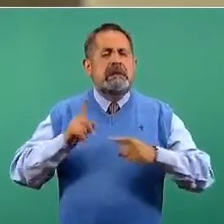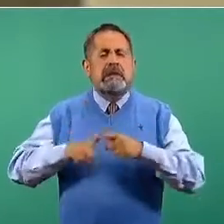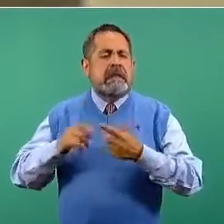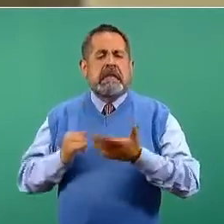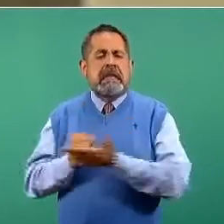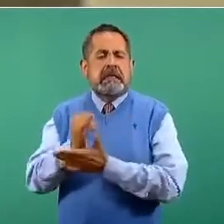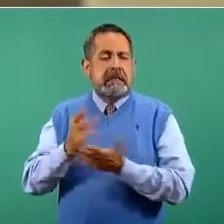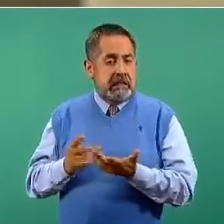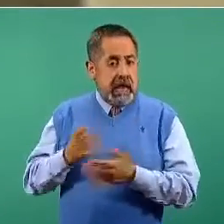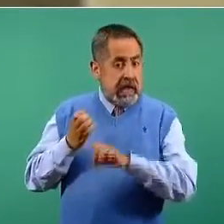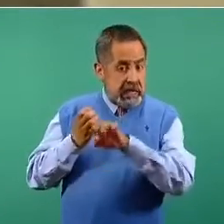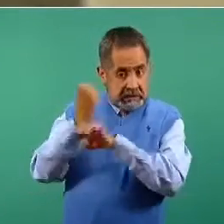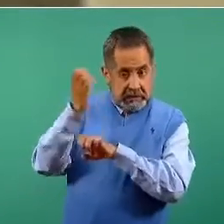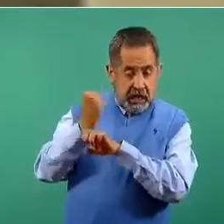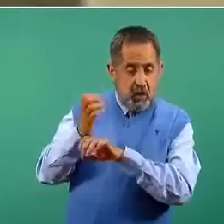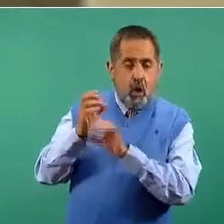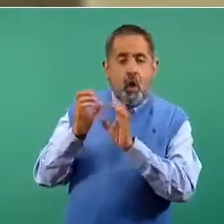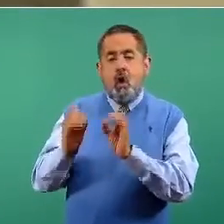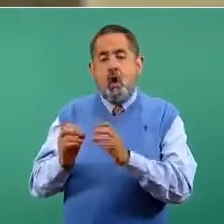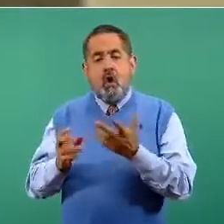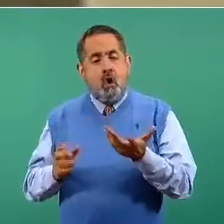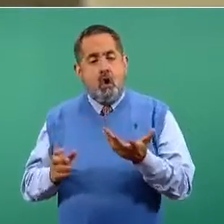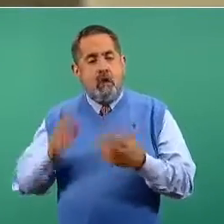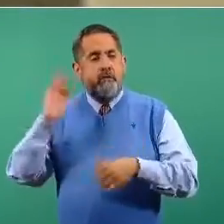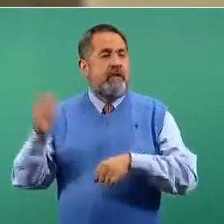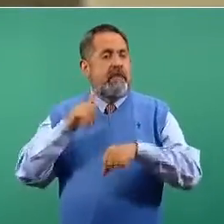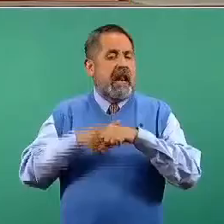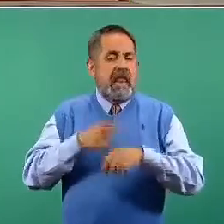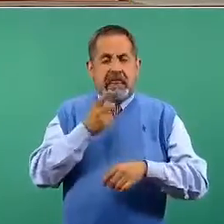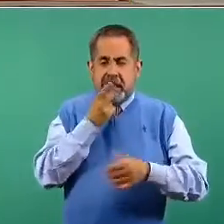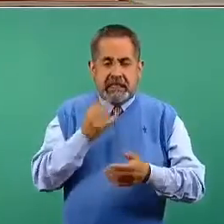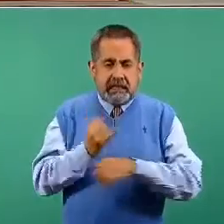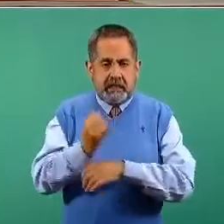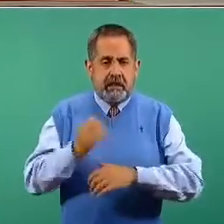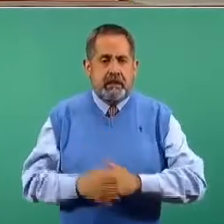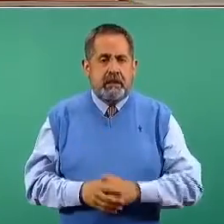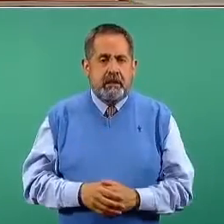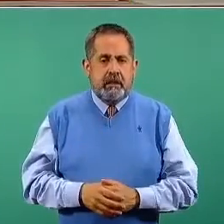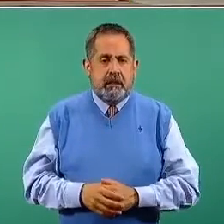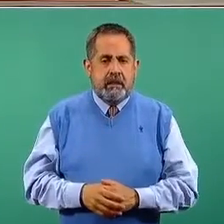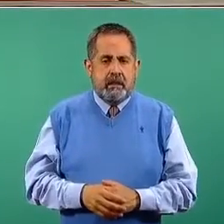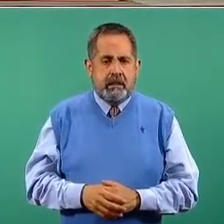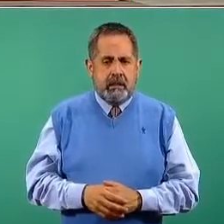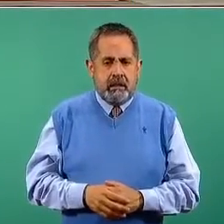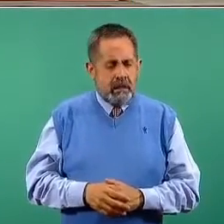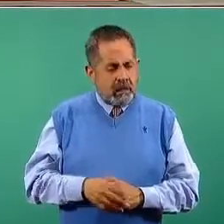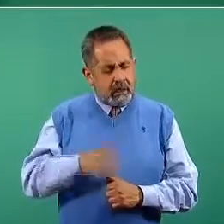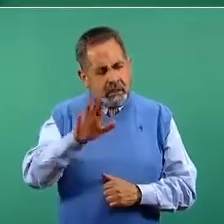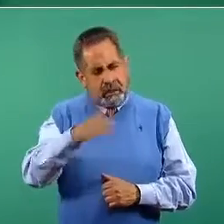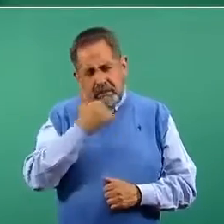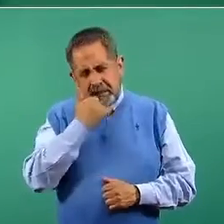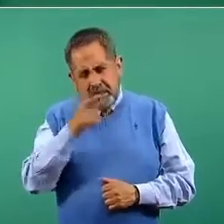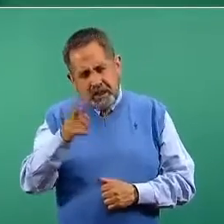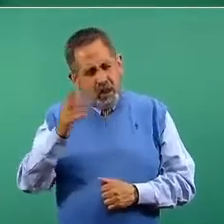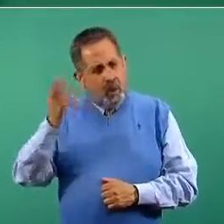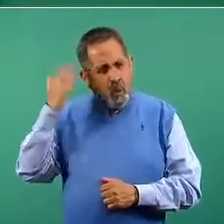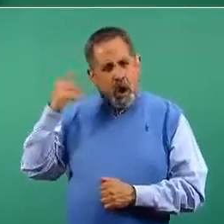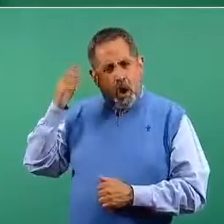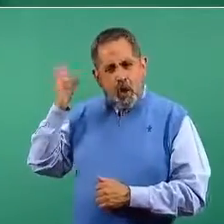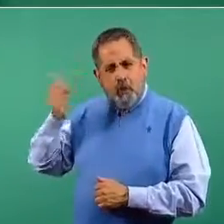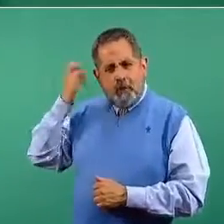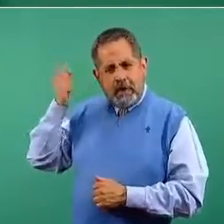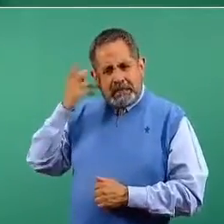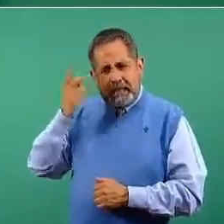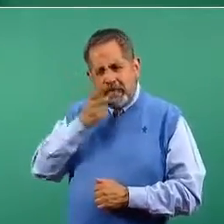decide? ¿Es el Estado o es la Federación? ¿Se refiere a aquellas que en alguna conferencia de prensa? Así